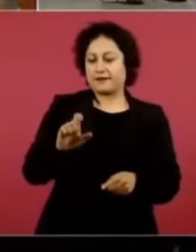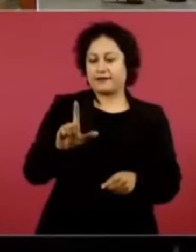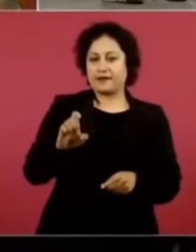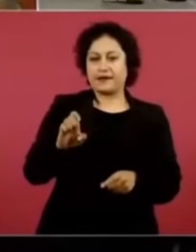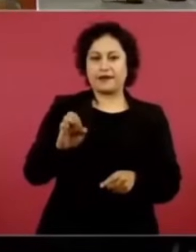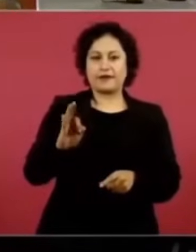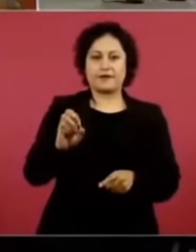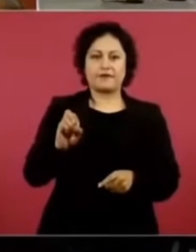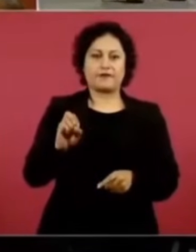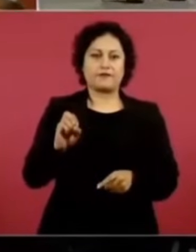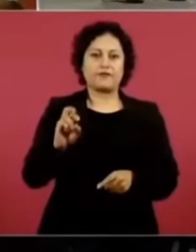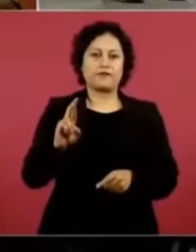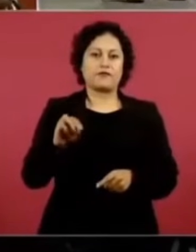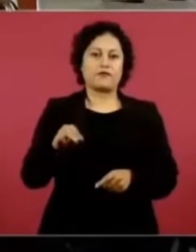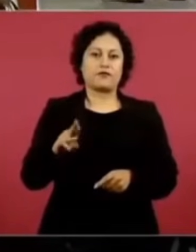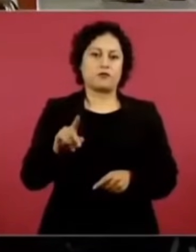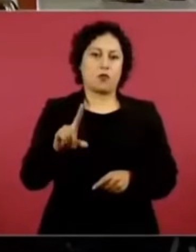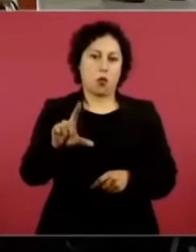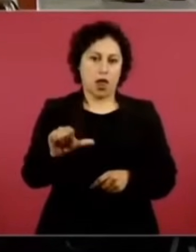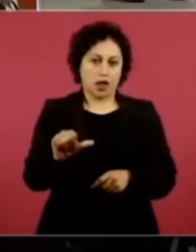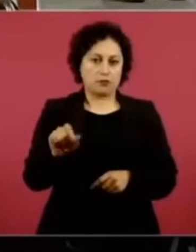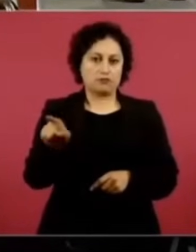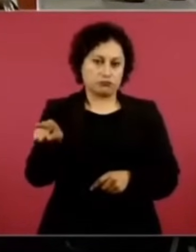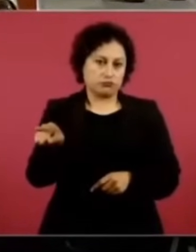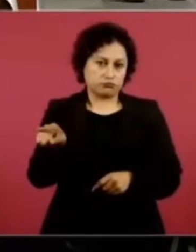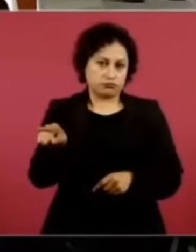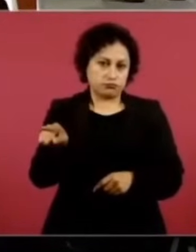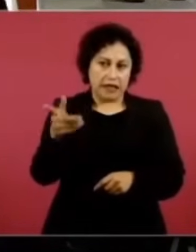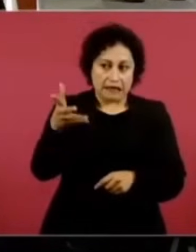también de 10, 1, ¿no?